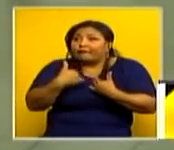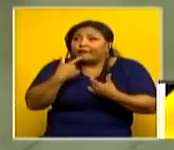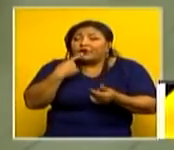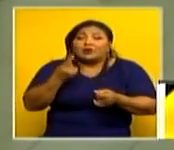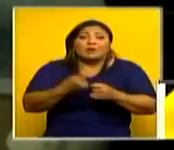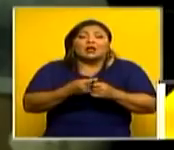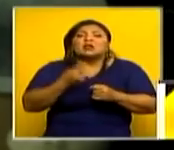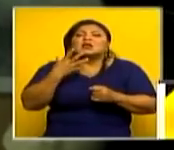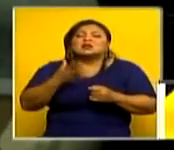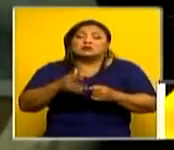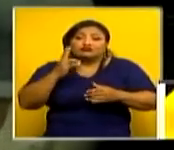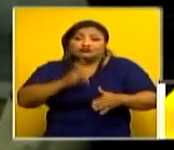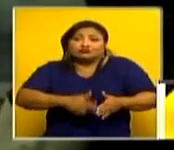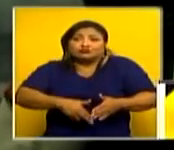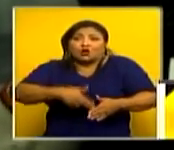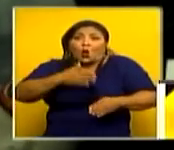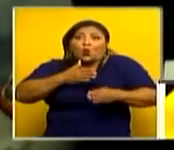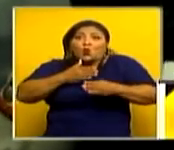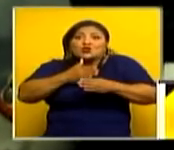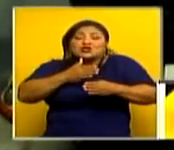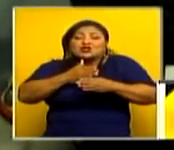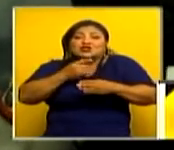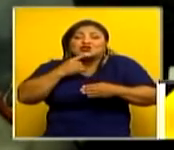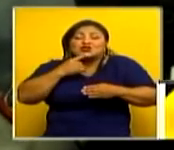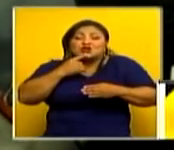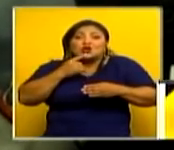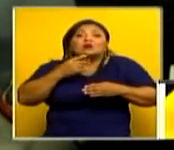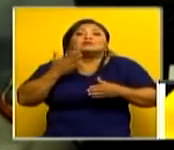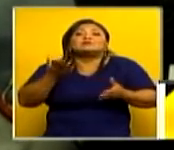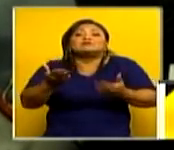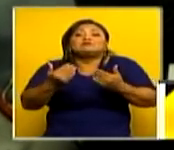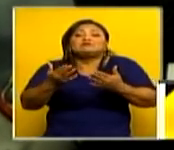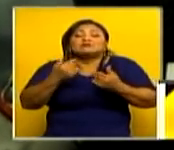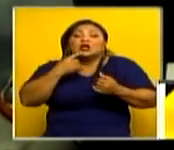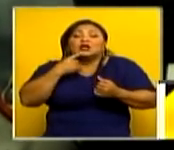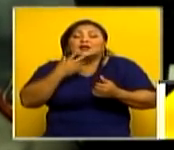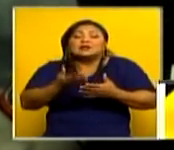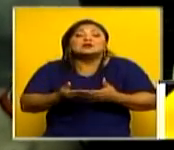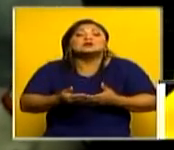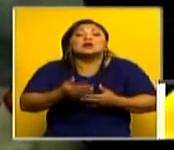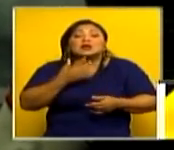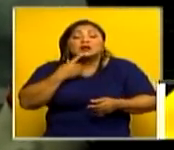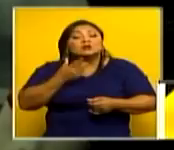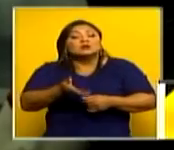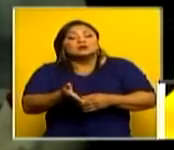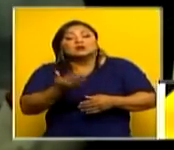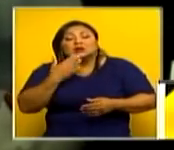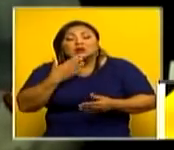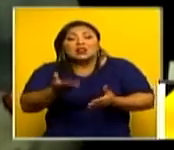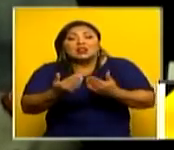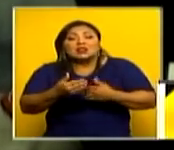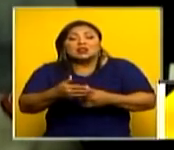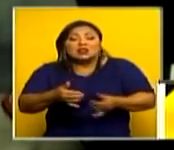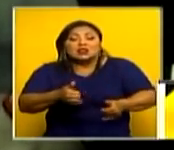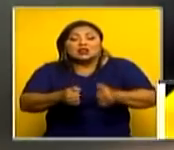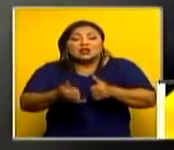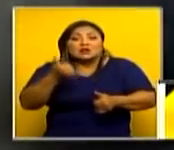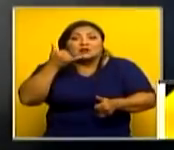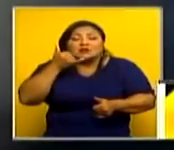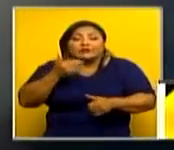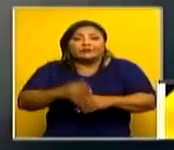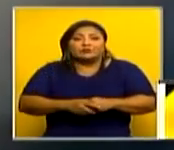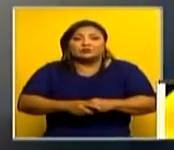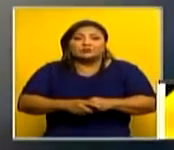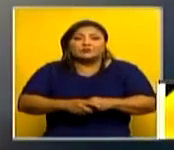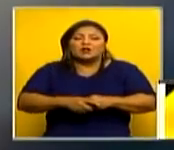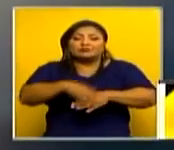a sacarle un arma, un cuchillo, y mediante ametrallaciones procede a intimidarle e indicarle que le entregue su teléfono celular. Fue